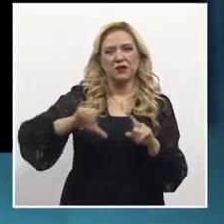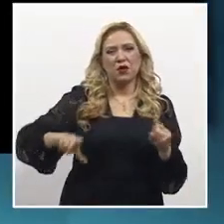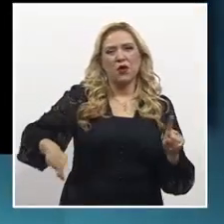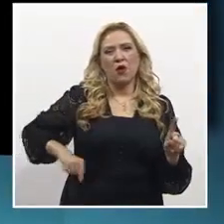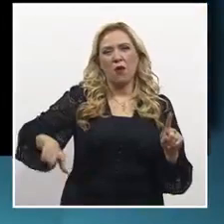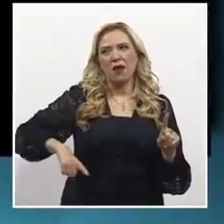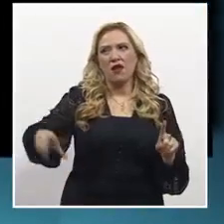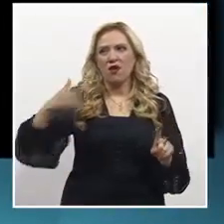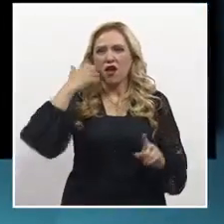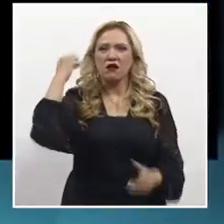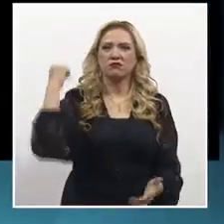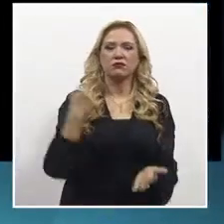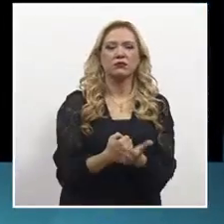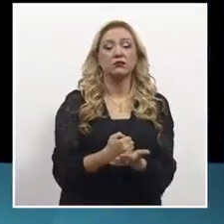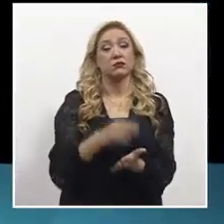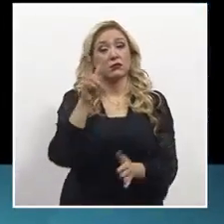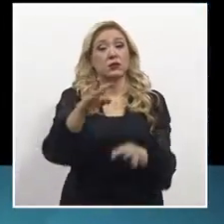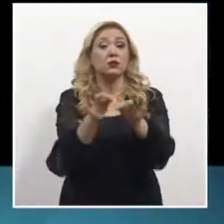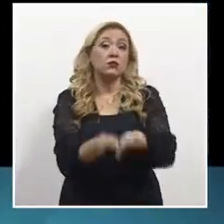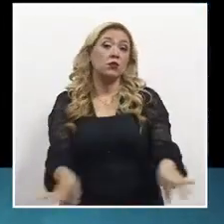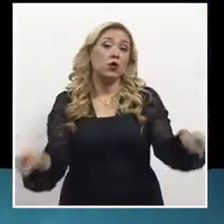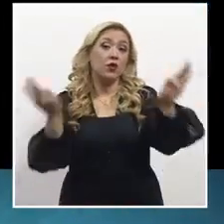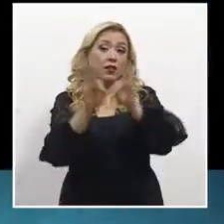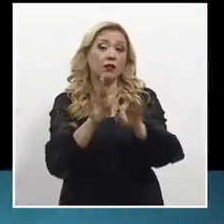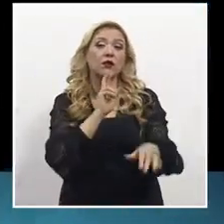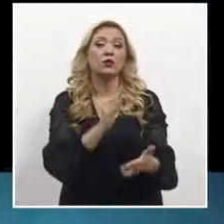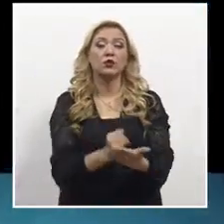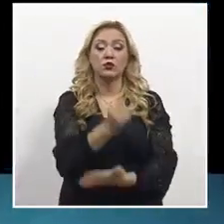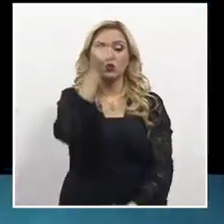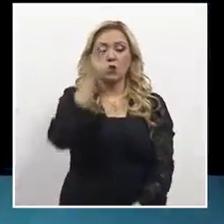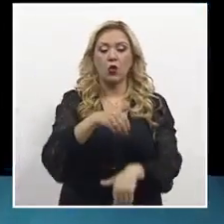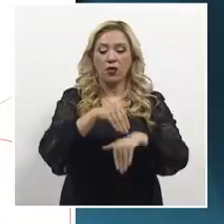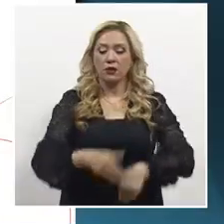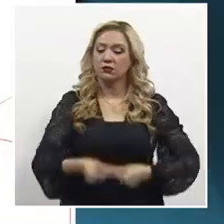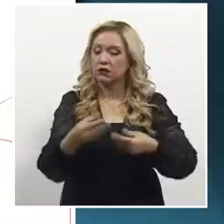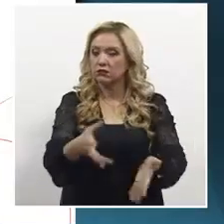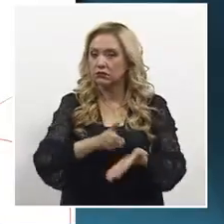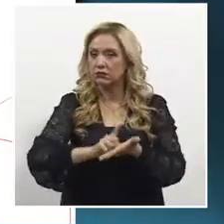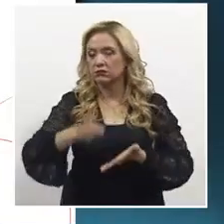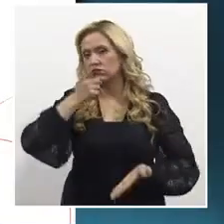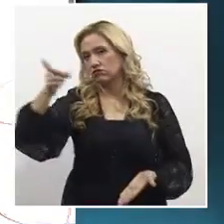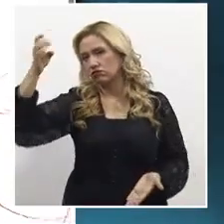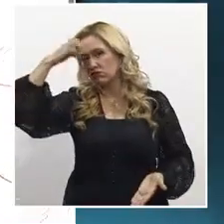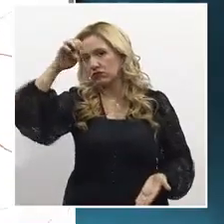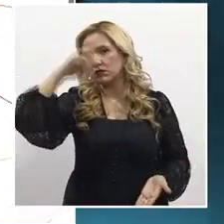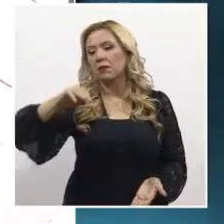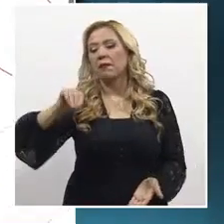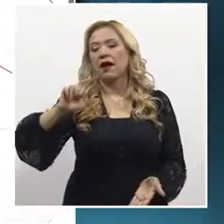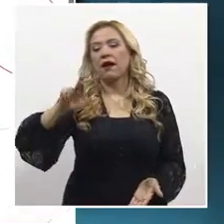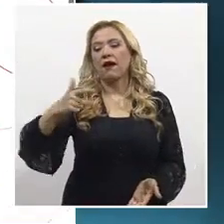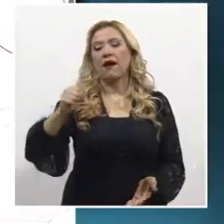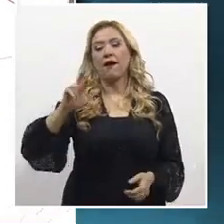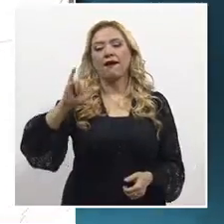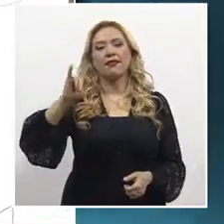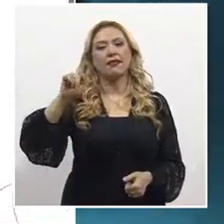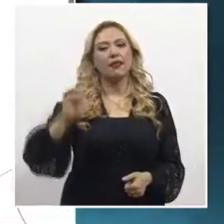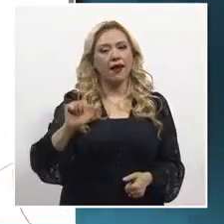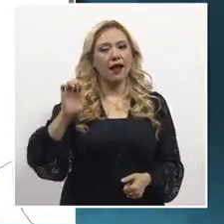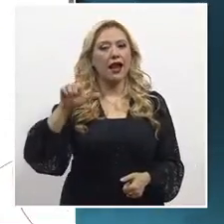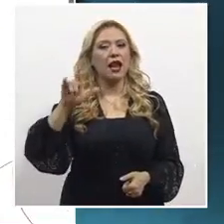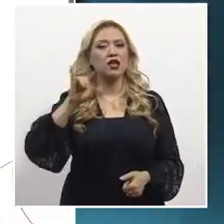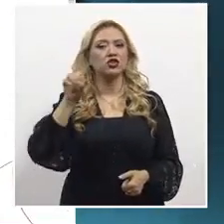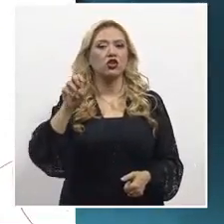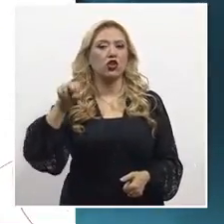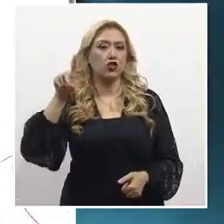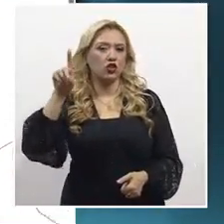emblemático, pues permite la evolución de su jurisprudencia, consideró la especialista María Macarita Elizondo en el blog Axis del